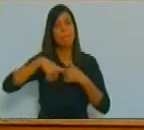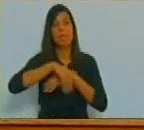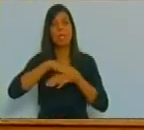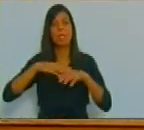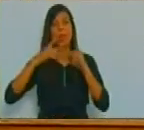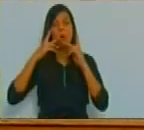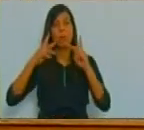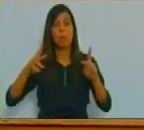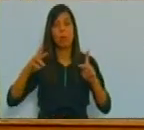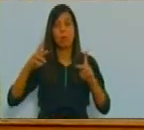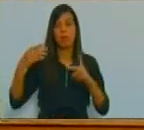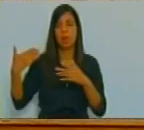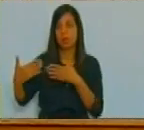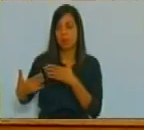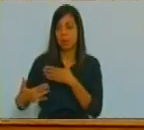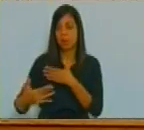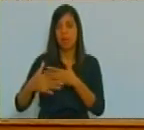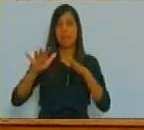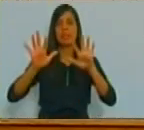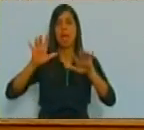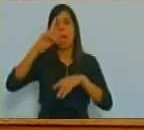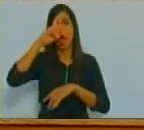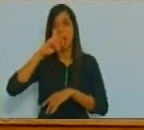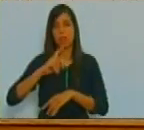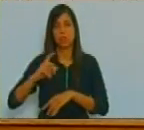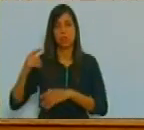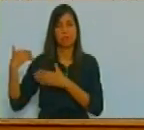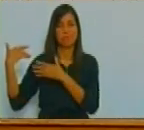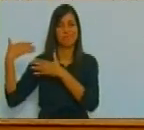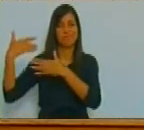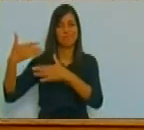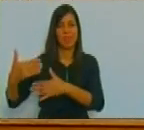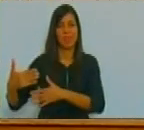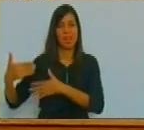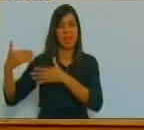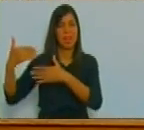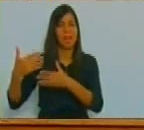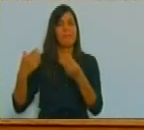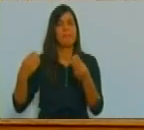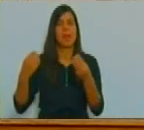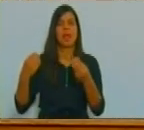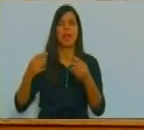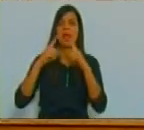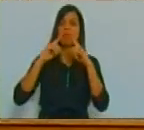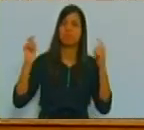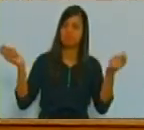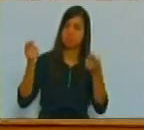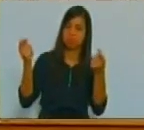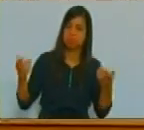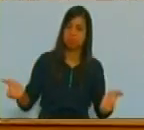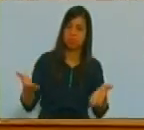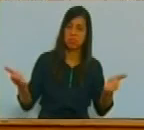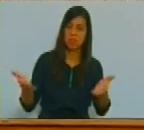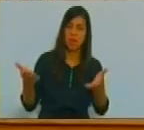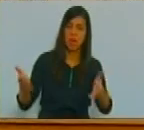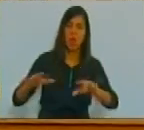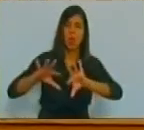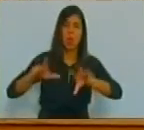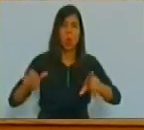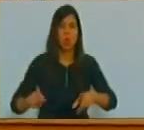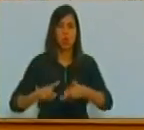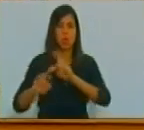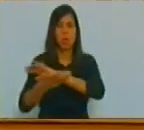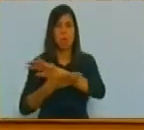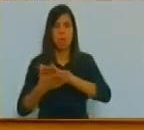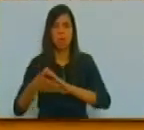público durante la última década fue una actuación dirigida a la promoción de la impunidad y al